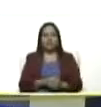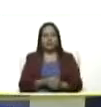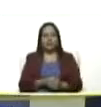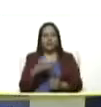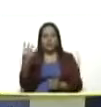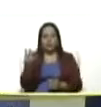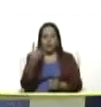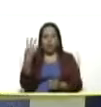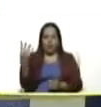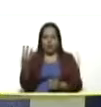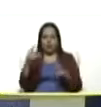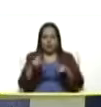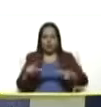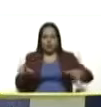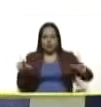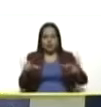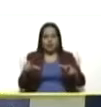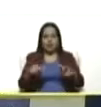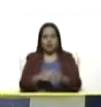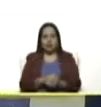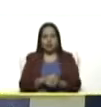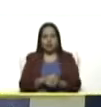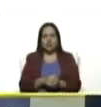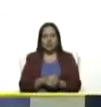Cuarto lugar, con